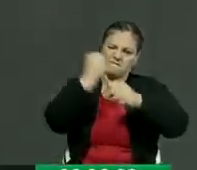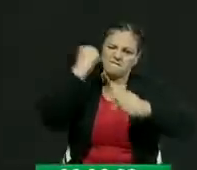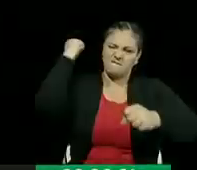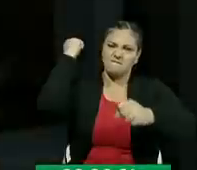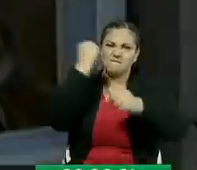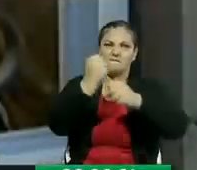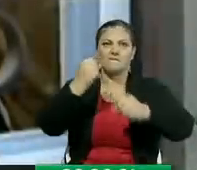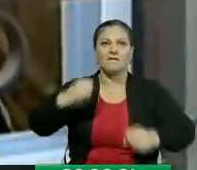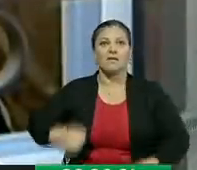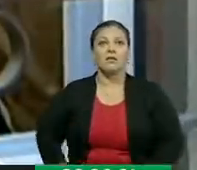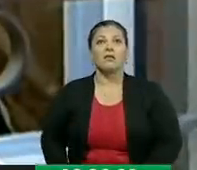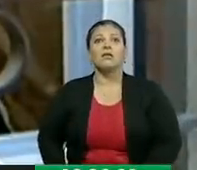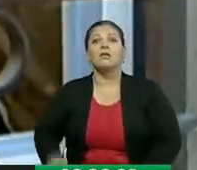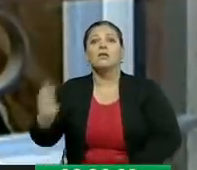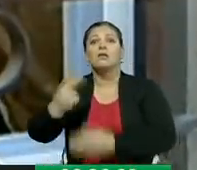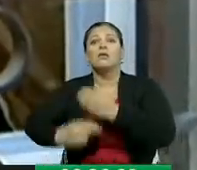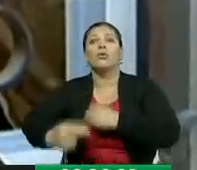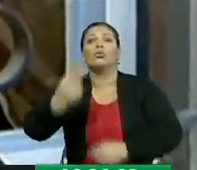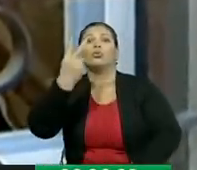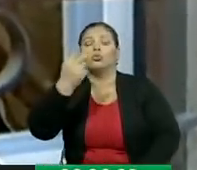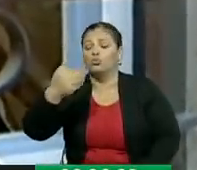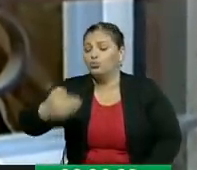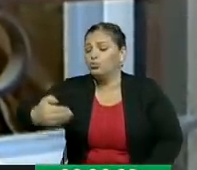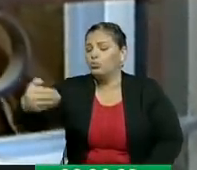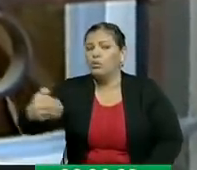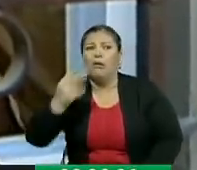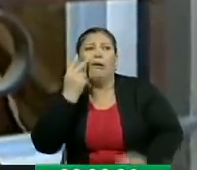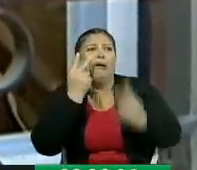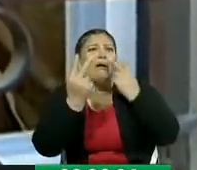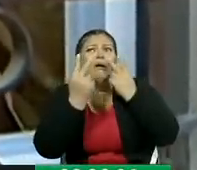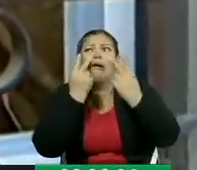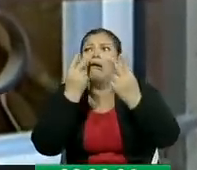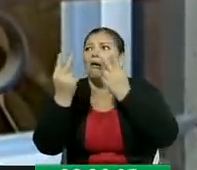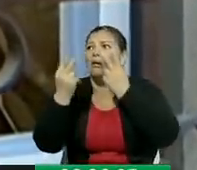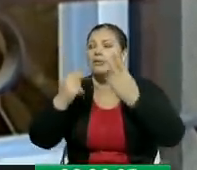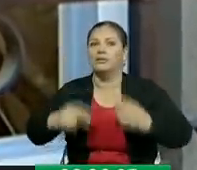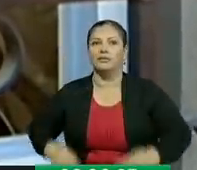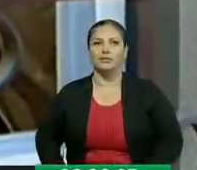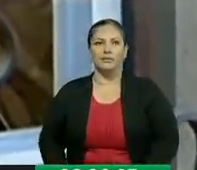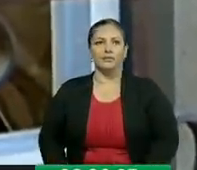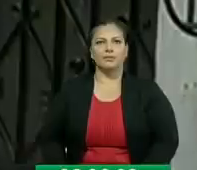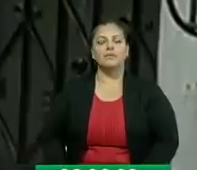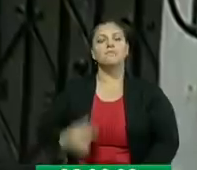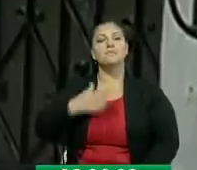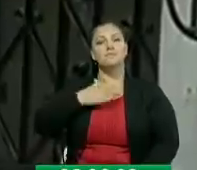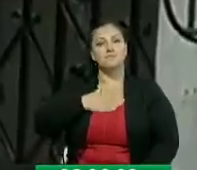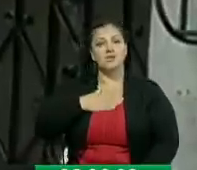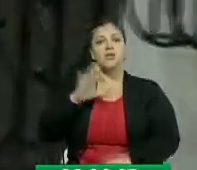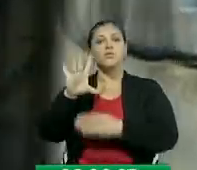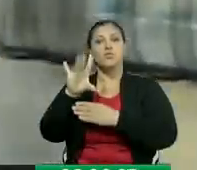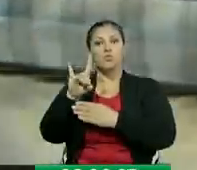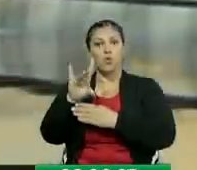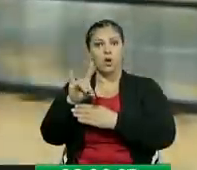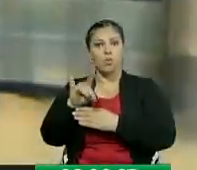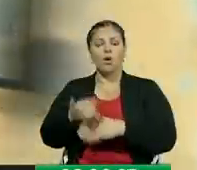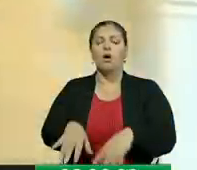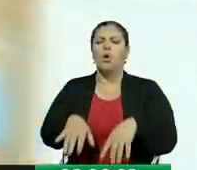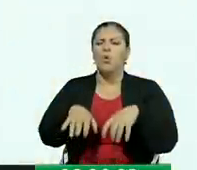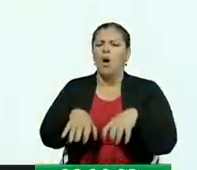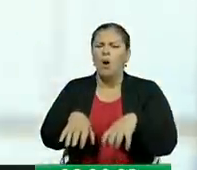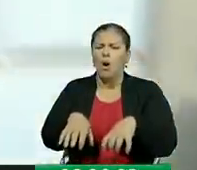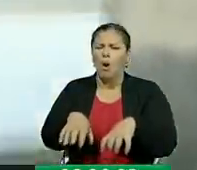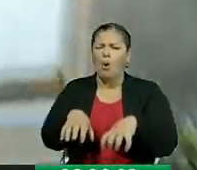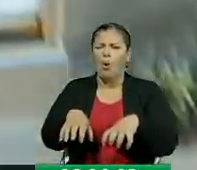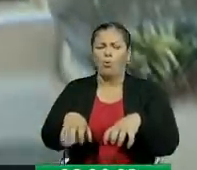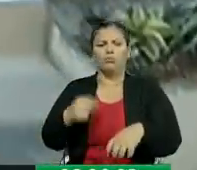la mamá. Cerca de las 6:15 cuando oí los gritos de los niños y mi perra ladraba en el patio. Ahí que veo que a la chica